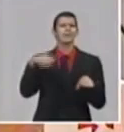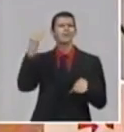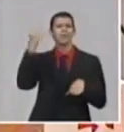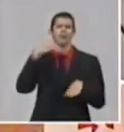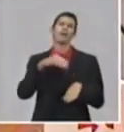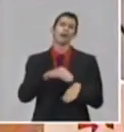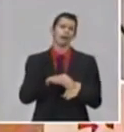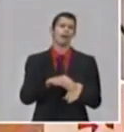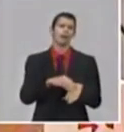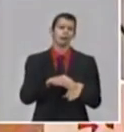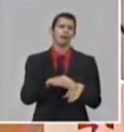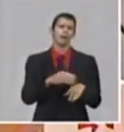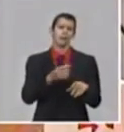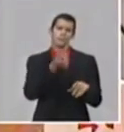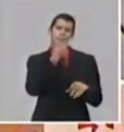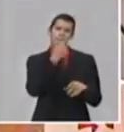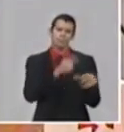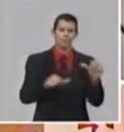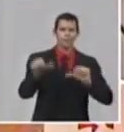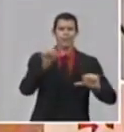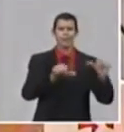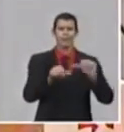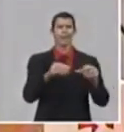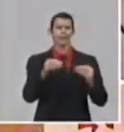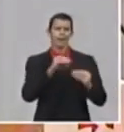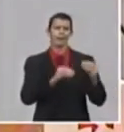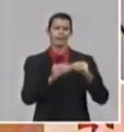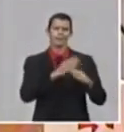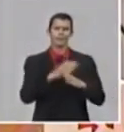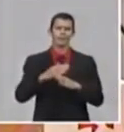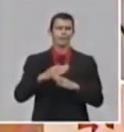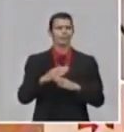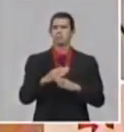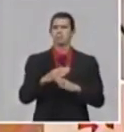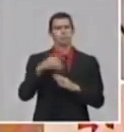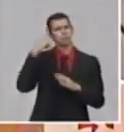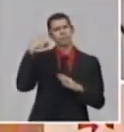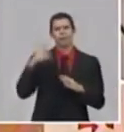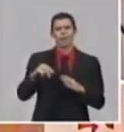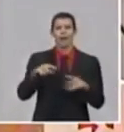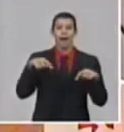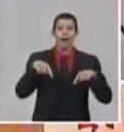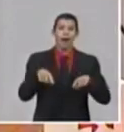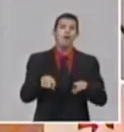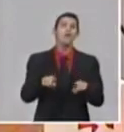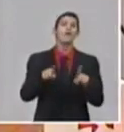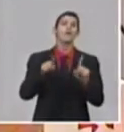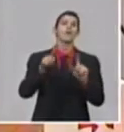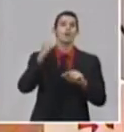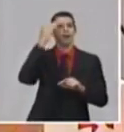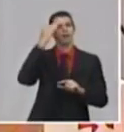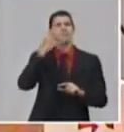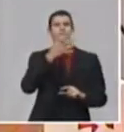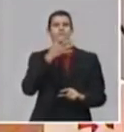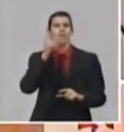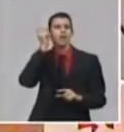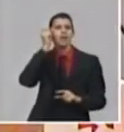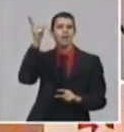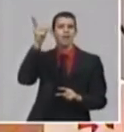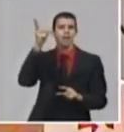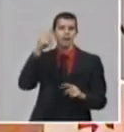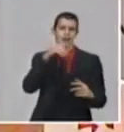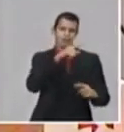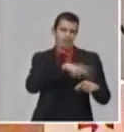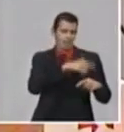Y los interferones ya están mezclados, los tipo 1 y tipo 2, el alfa y el gamma, es uno de los productos novedosos y líderes